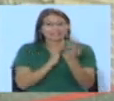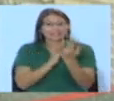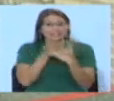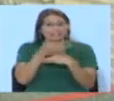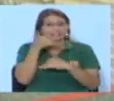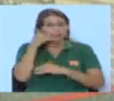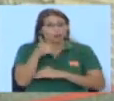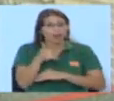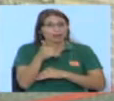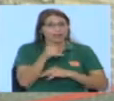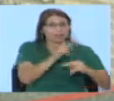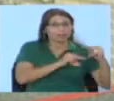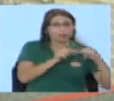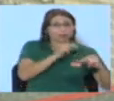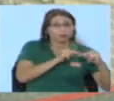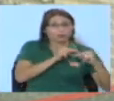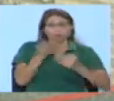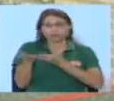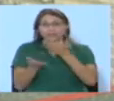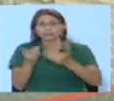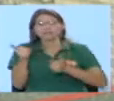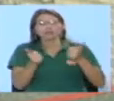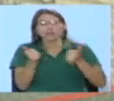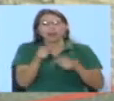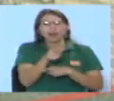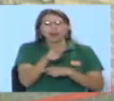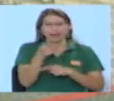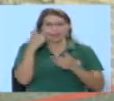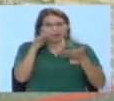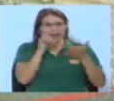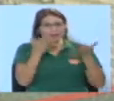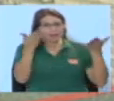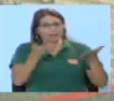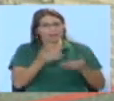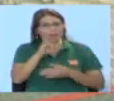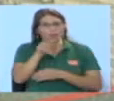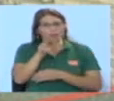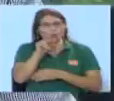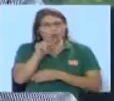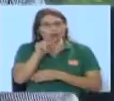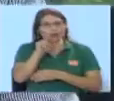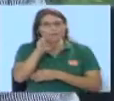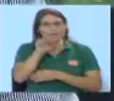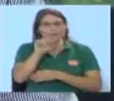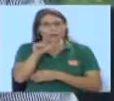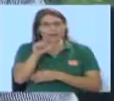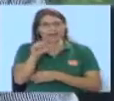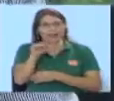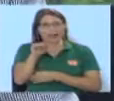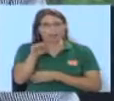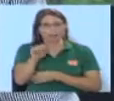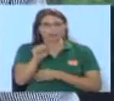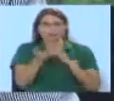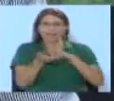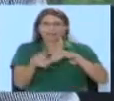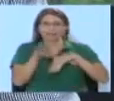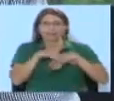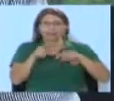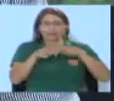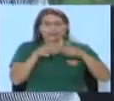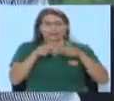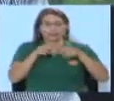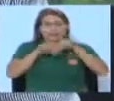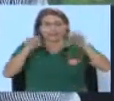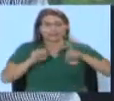servicio. Para eso, en este panel de análisis, contamos con la presencia de don Juan Manuel Campos, que es experto en regulación en telecomunicaciones.